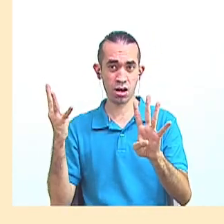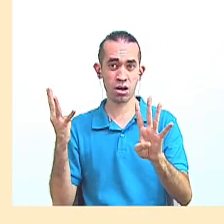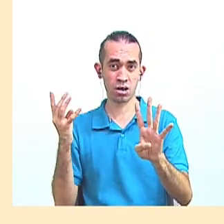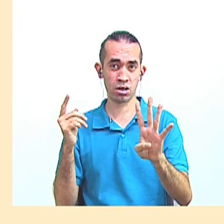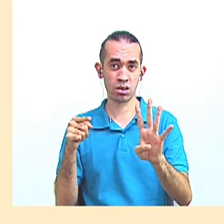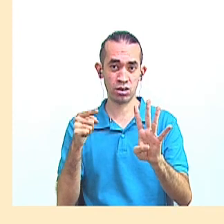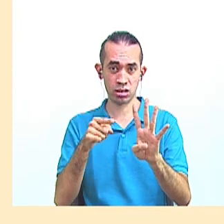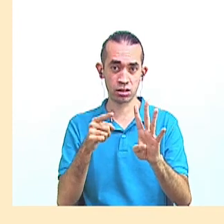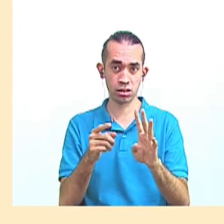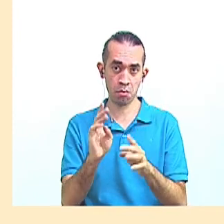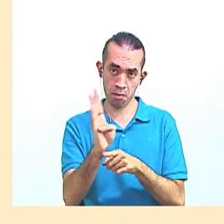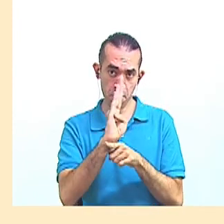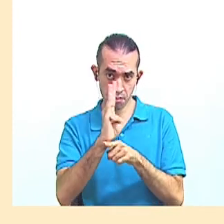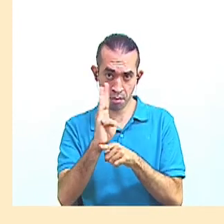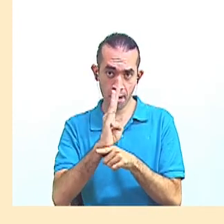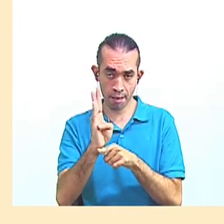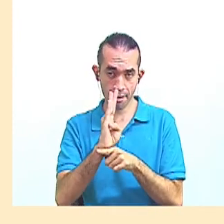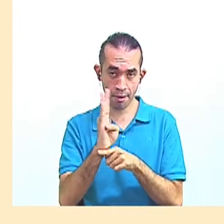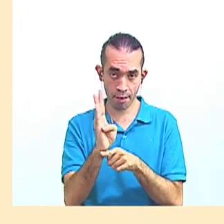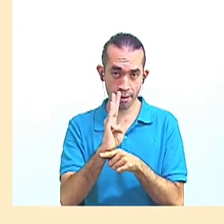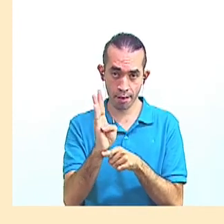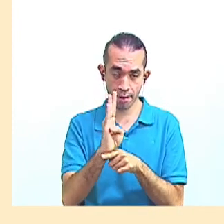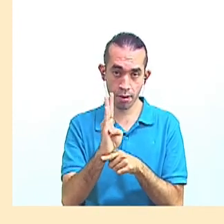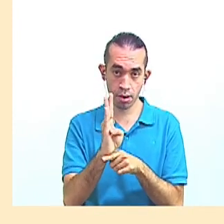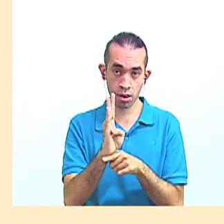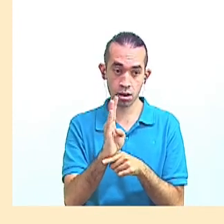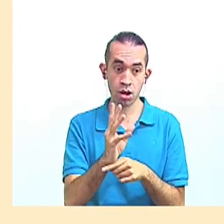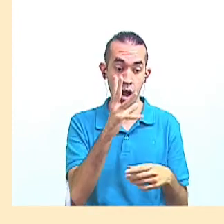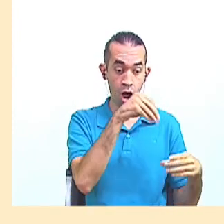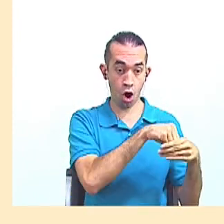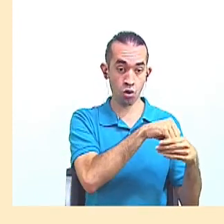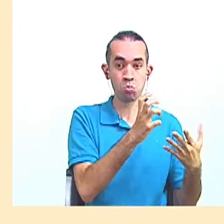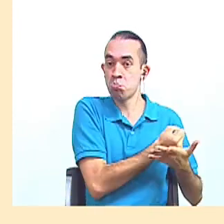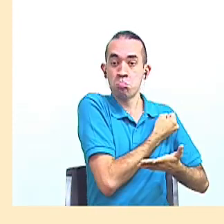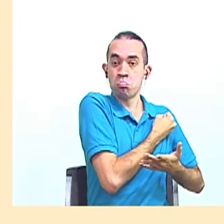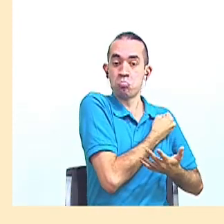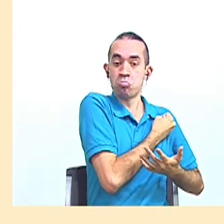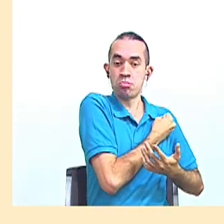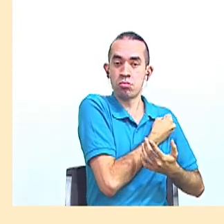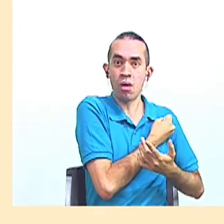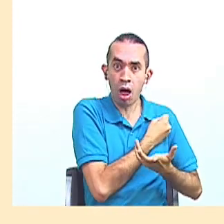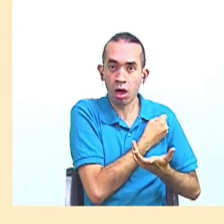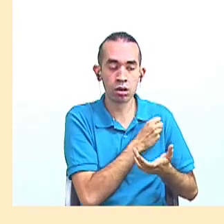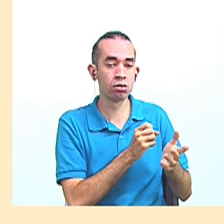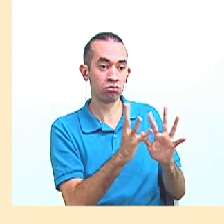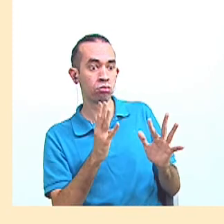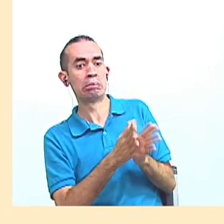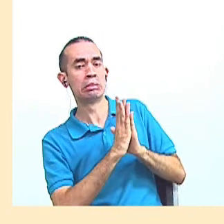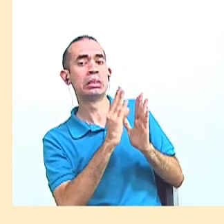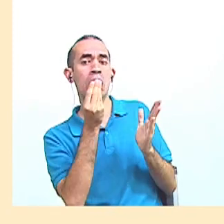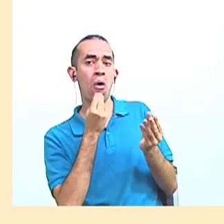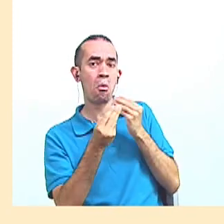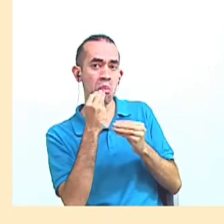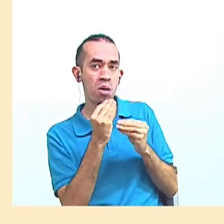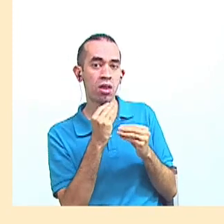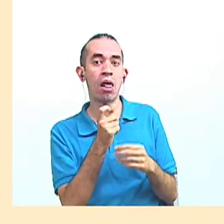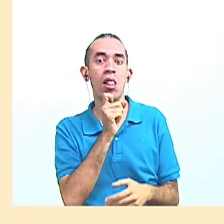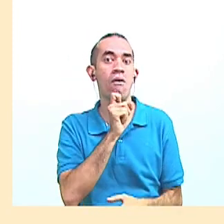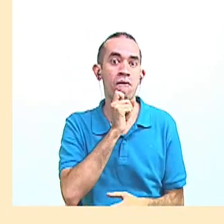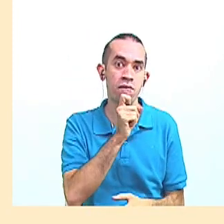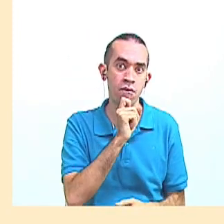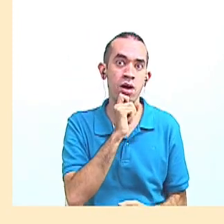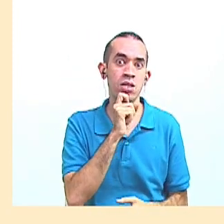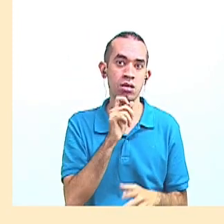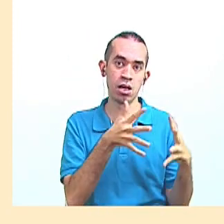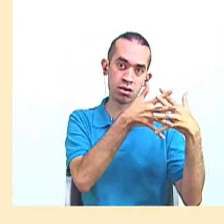solamente en los sistemas bancarios que no le devolvían sus ahorros, sino también solicitando alimentos. Qué momento más difícil, no solamente para